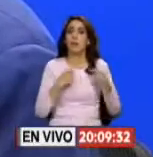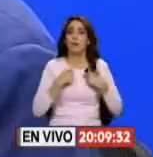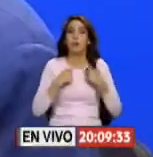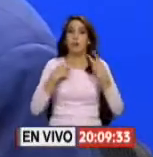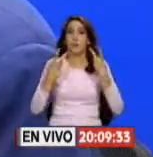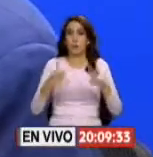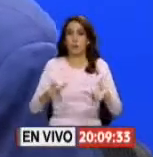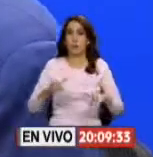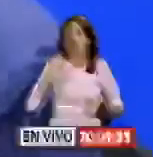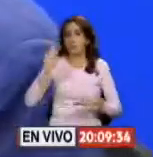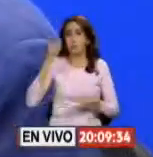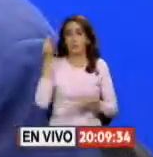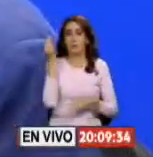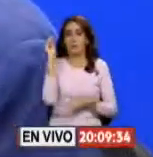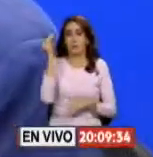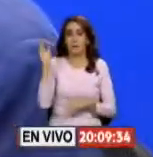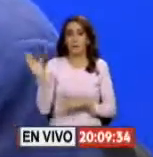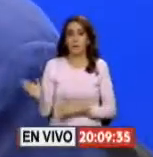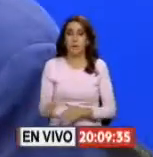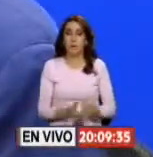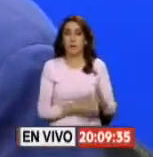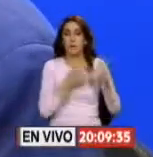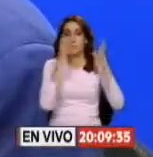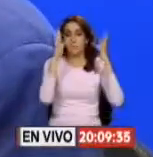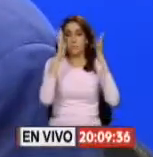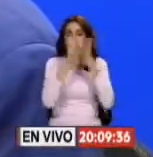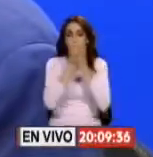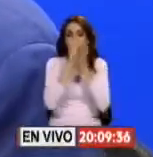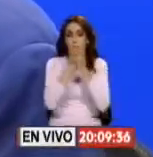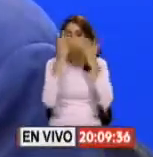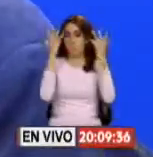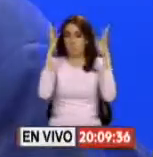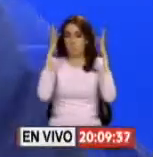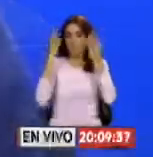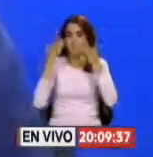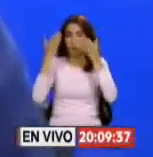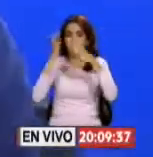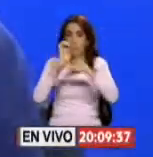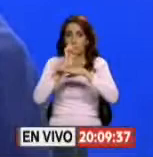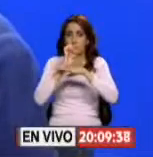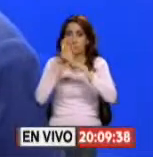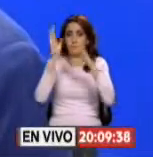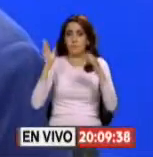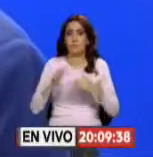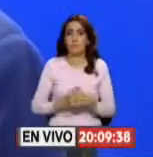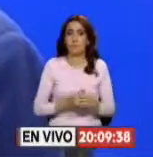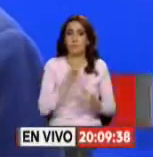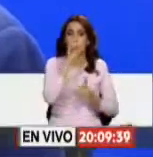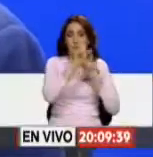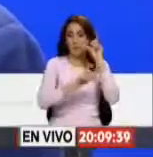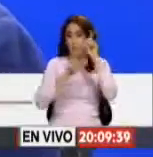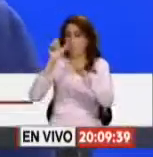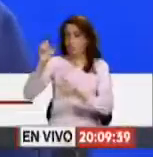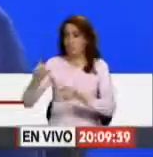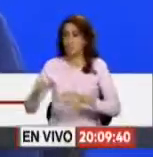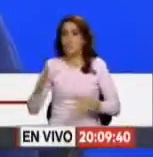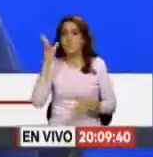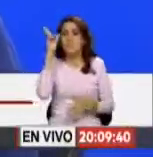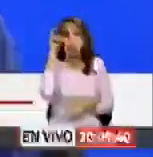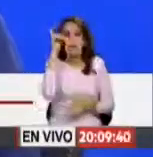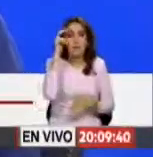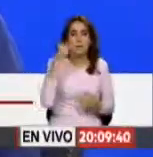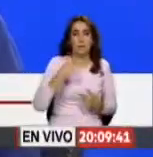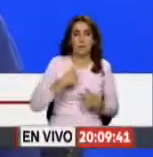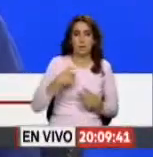también cuando tuve su edad. Y más bien aplaudo ese tipo de iniciativas de ecuatorianos. A mí me apena que la gente coma cuento. Resulta que yo